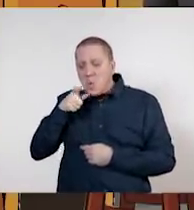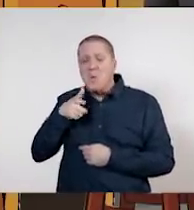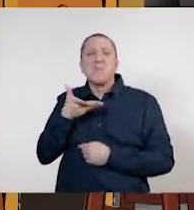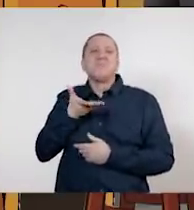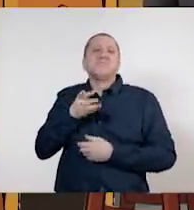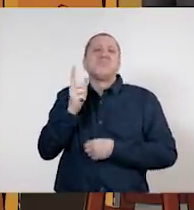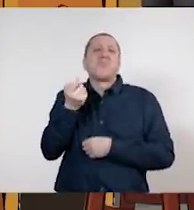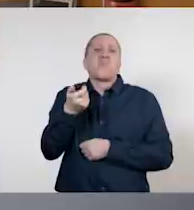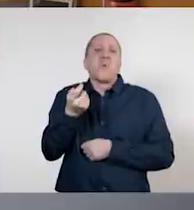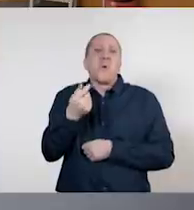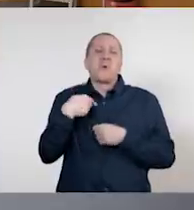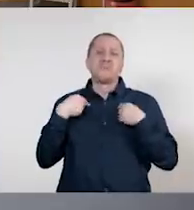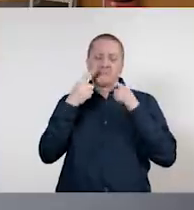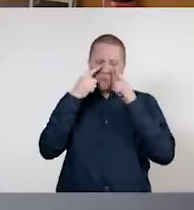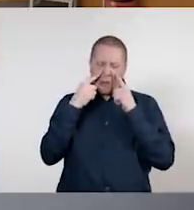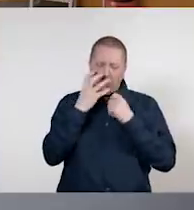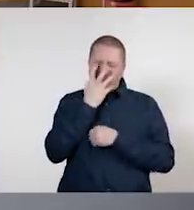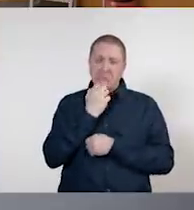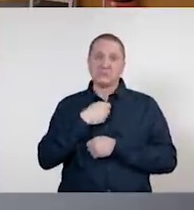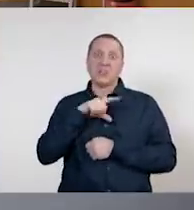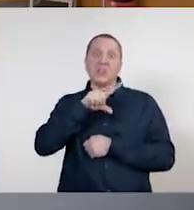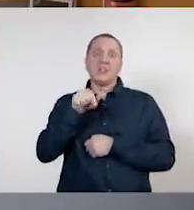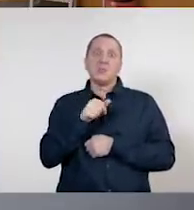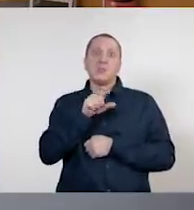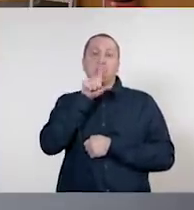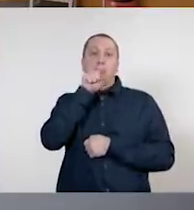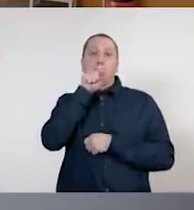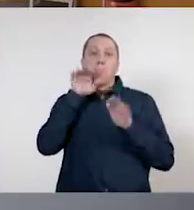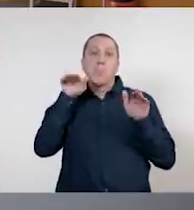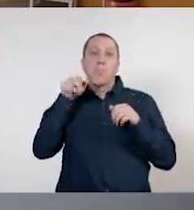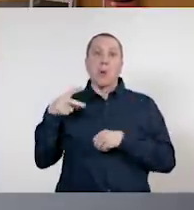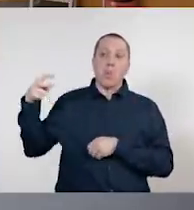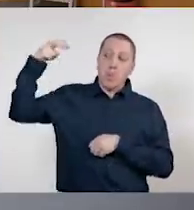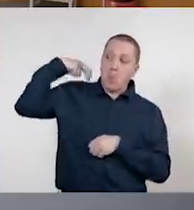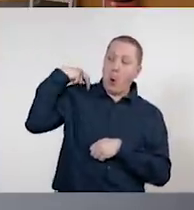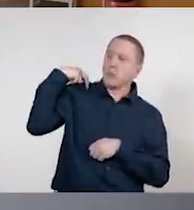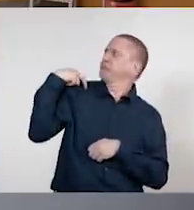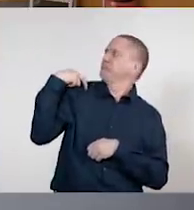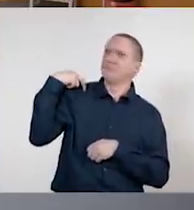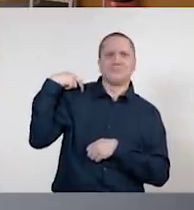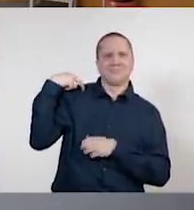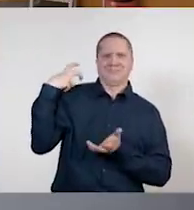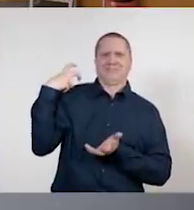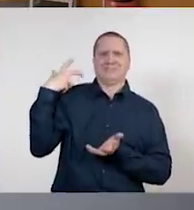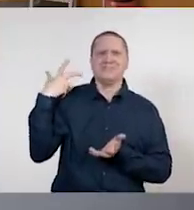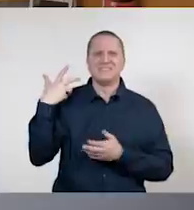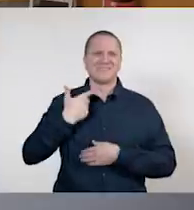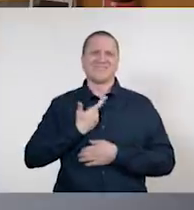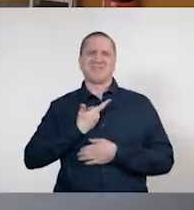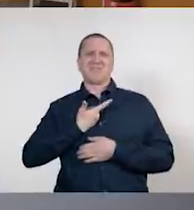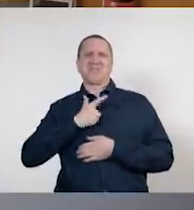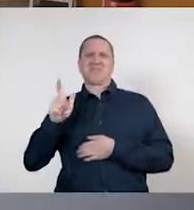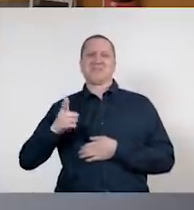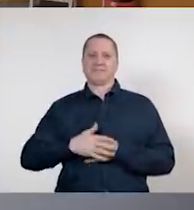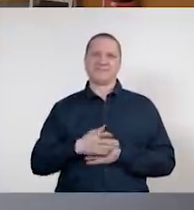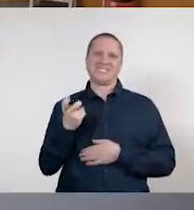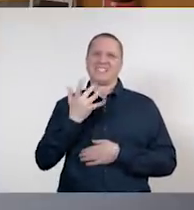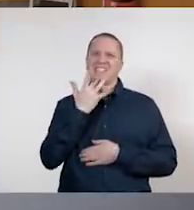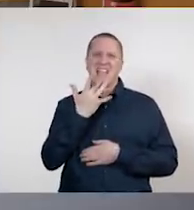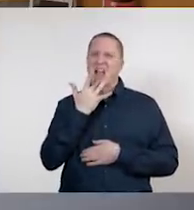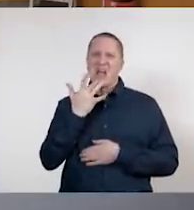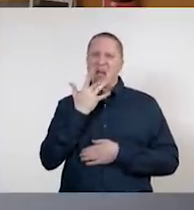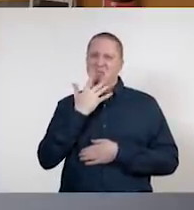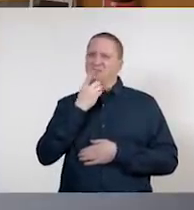todo triste y no me gustó. Y luego en la mañana llegó un pajarito y se puso en mi lomo. Abracé. No me gustó. No me gustó ser caballo, dijo el